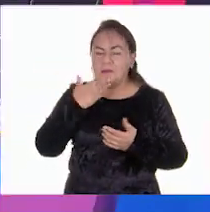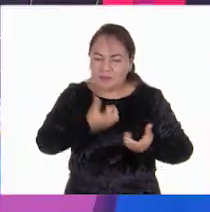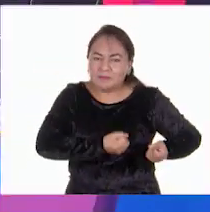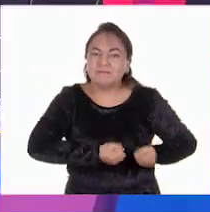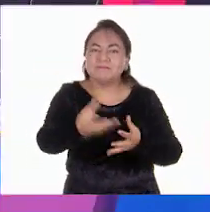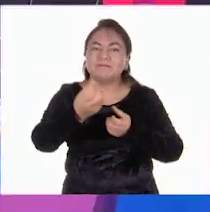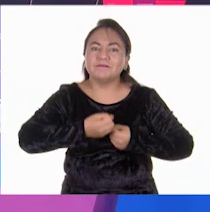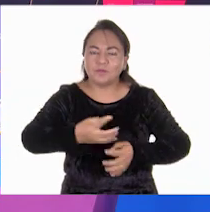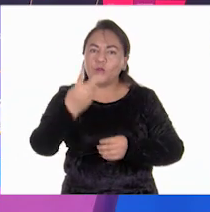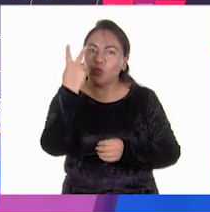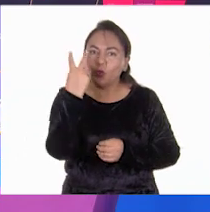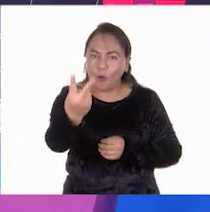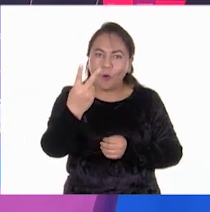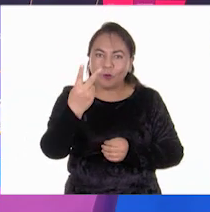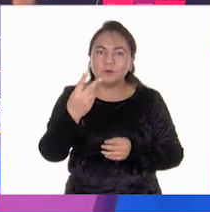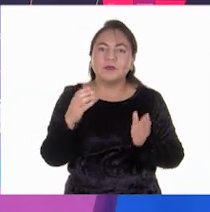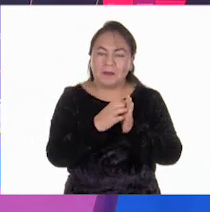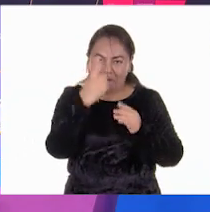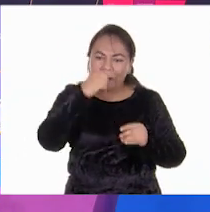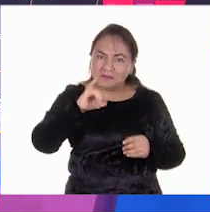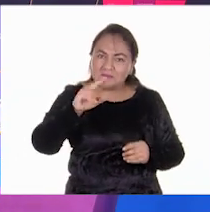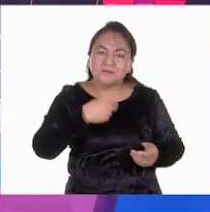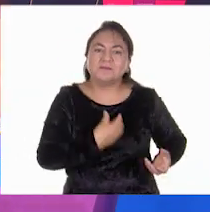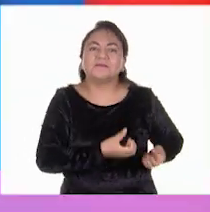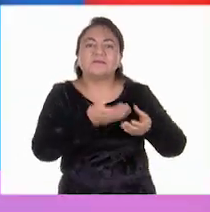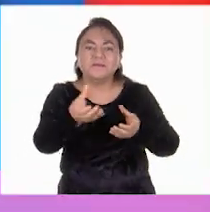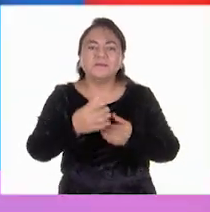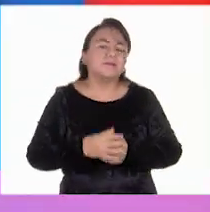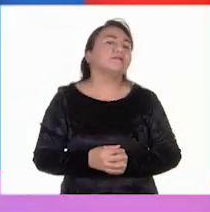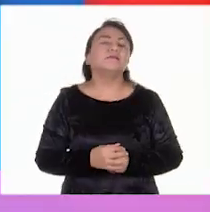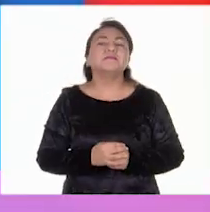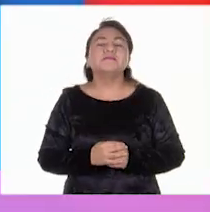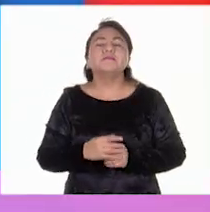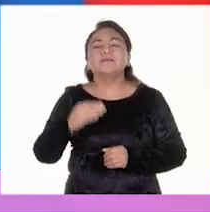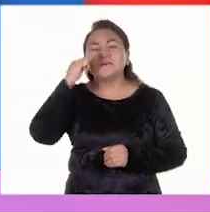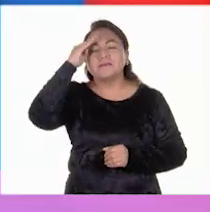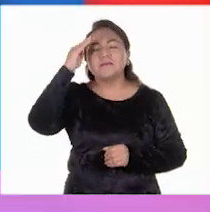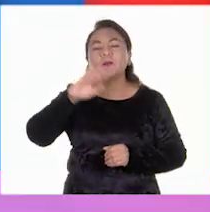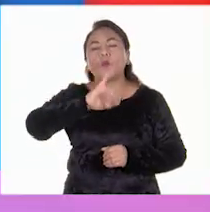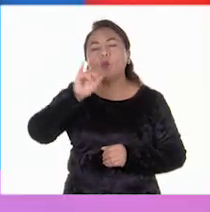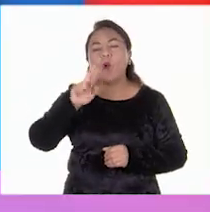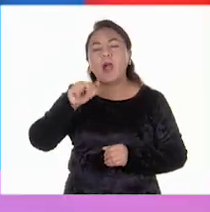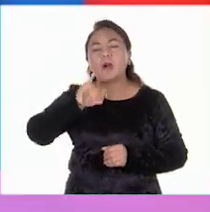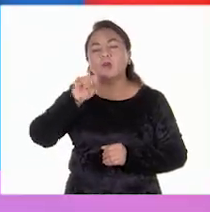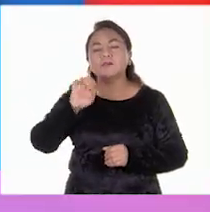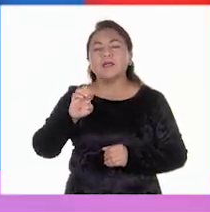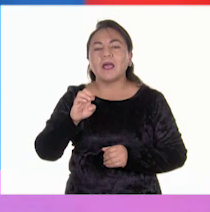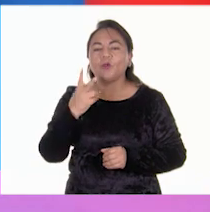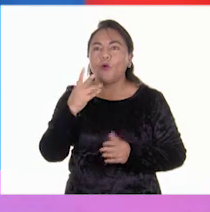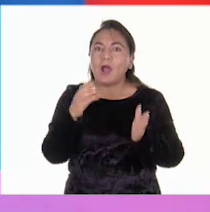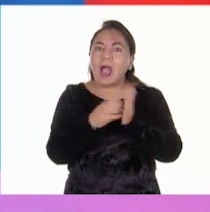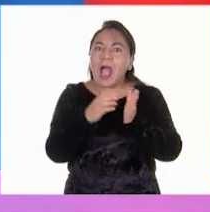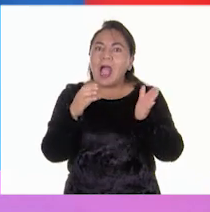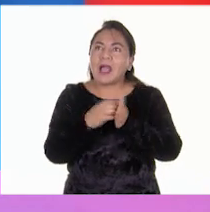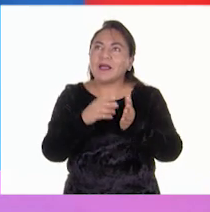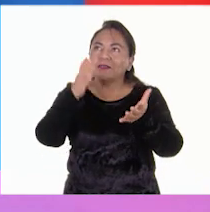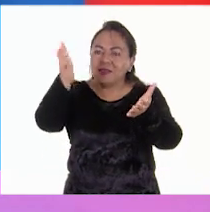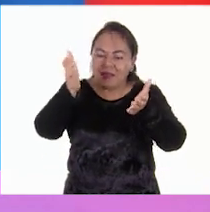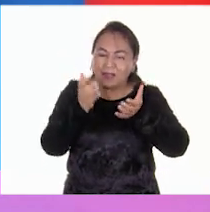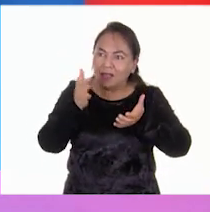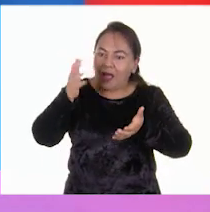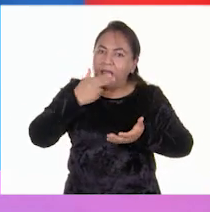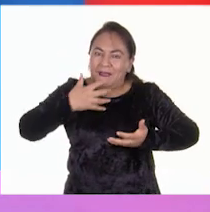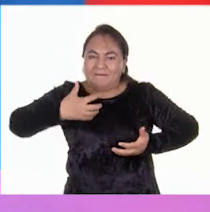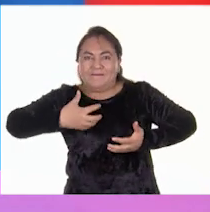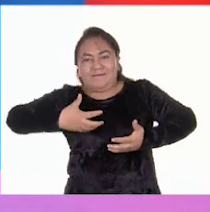el señor. Paquete completo. Dos para allá, ¿cómo no? El señor Juan José se lleva dos cajas. ¡Apenas si puede